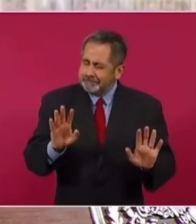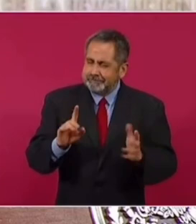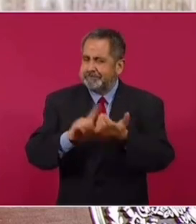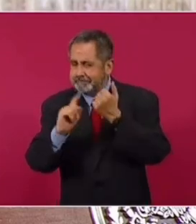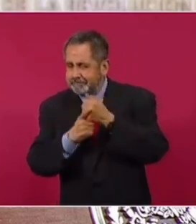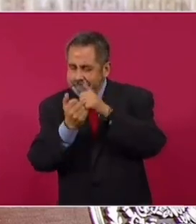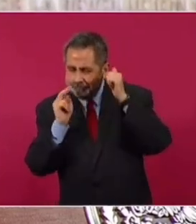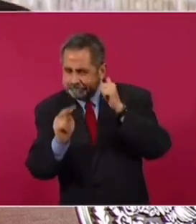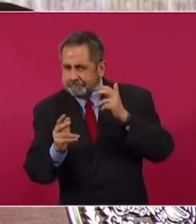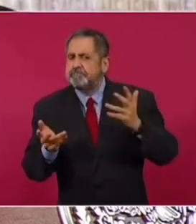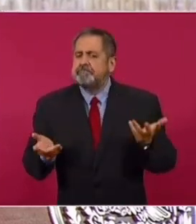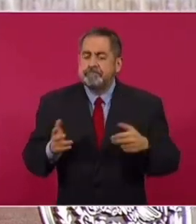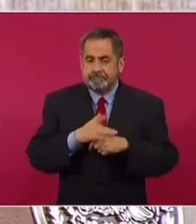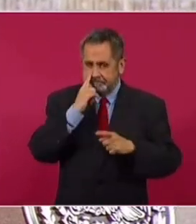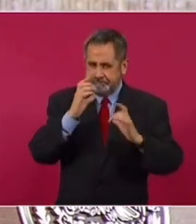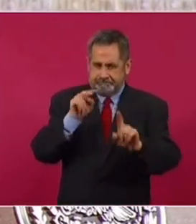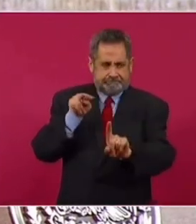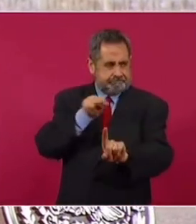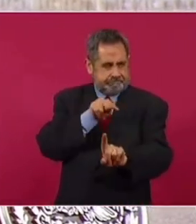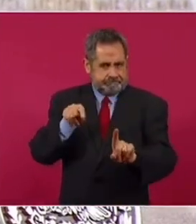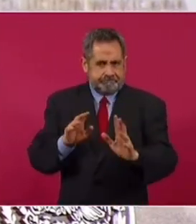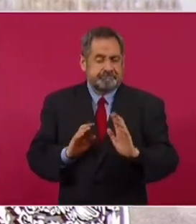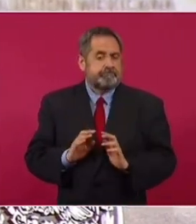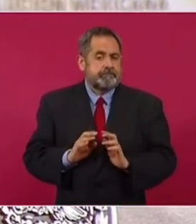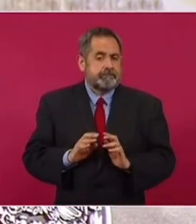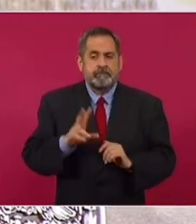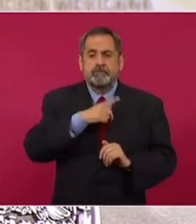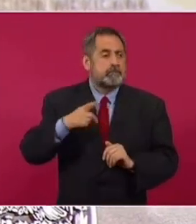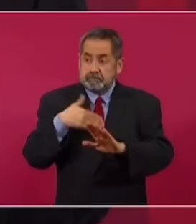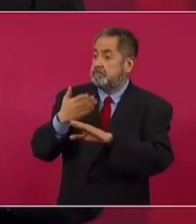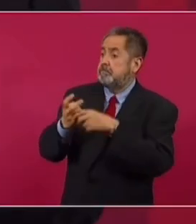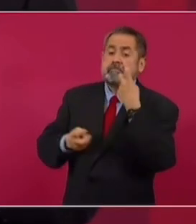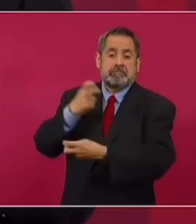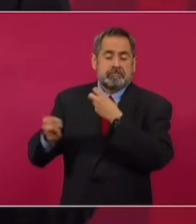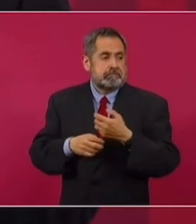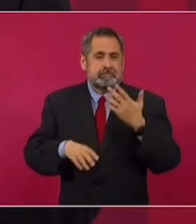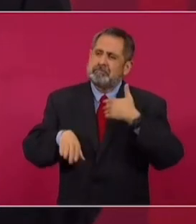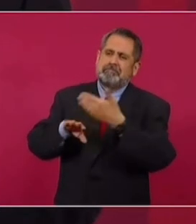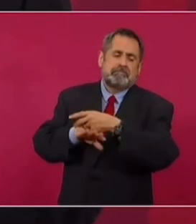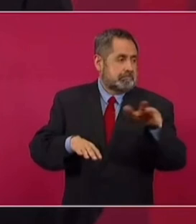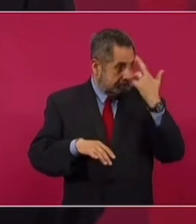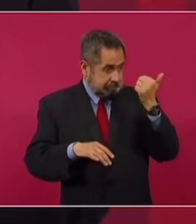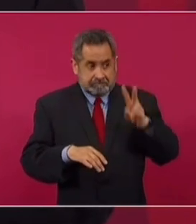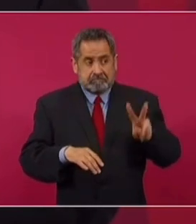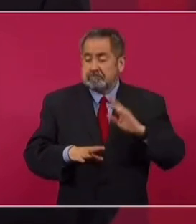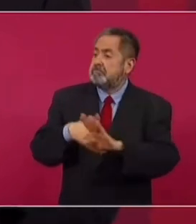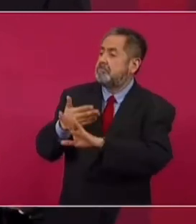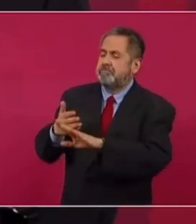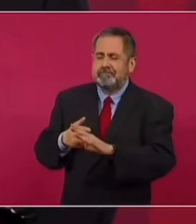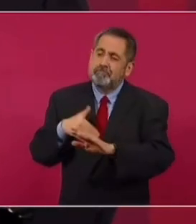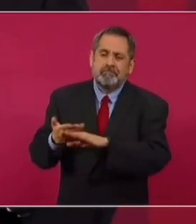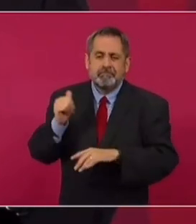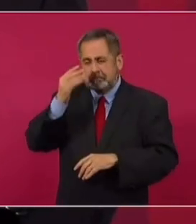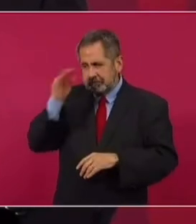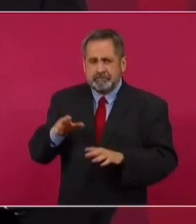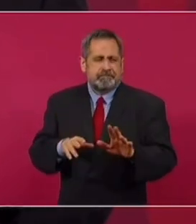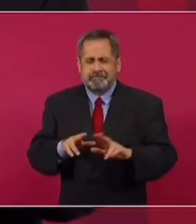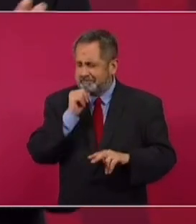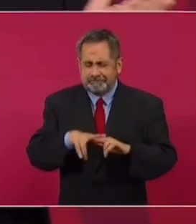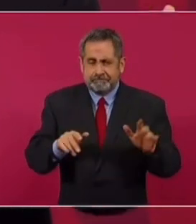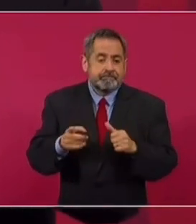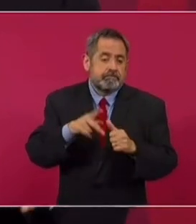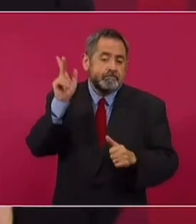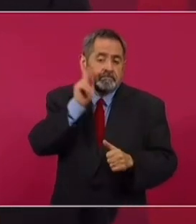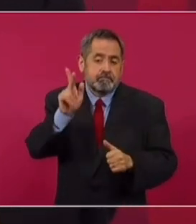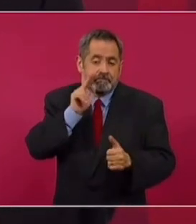cosas con mucha objetividad y no hacer juicios sumarios, no a los linchamientos políticos, a nadie. Hay